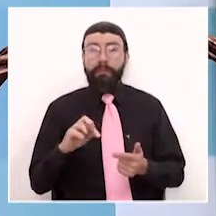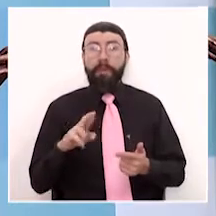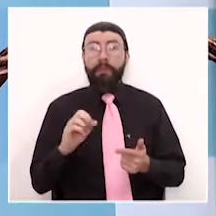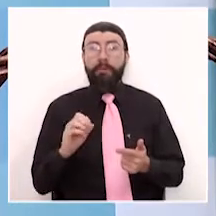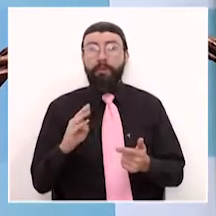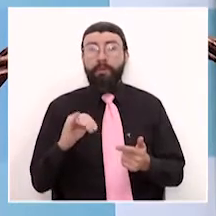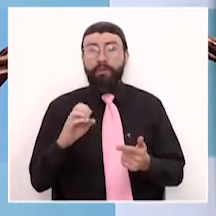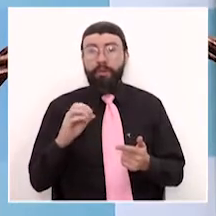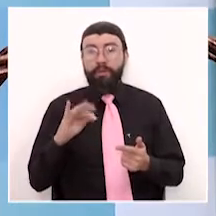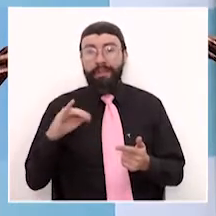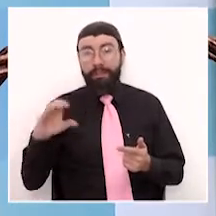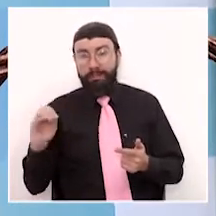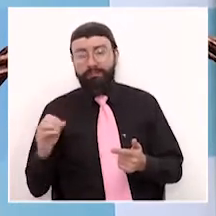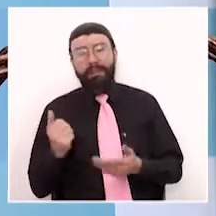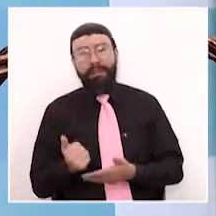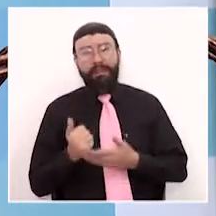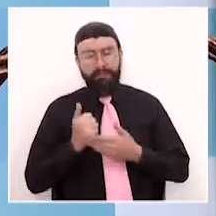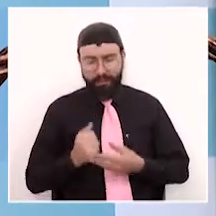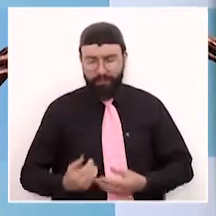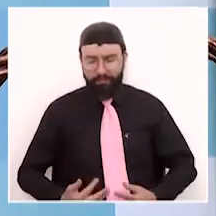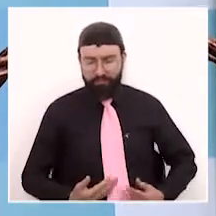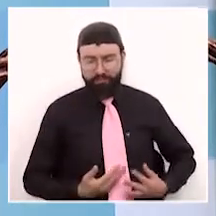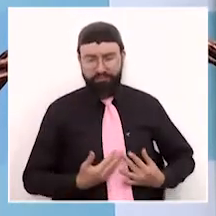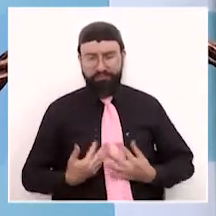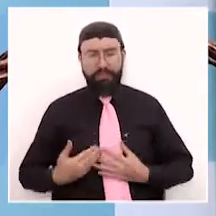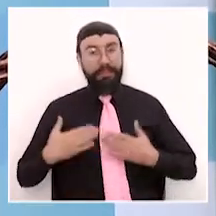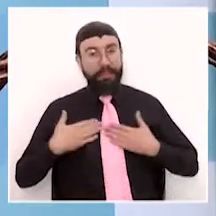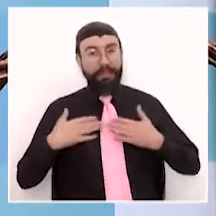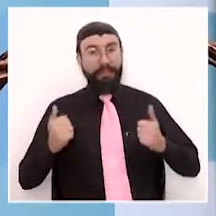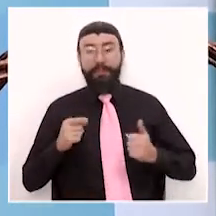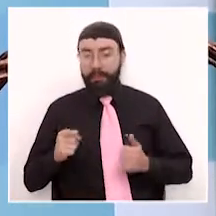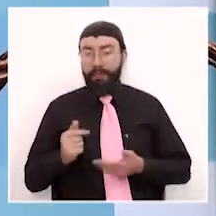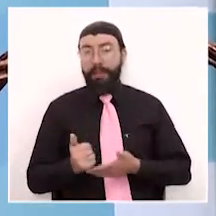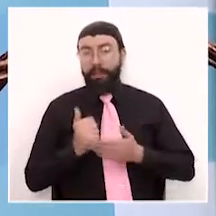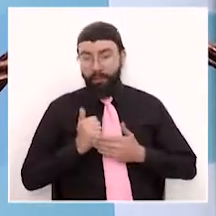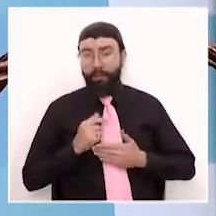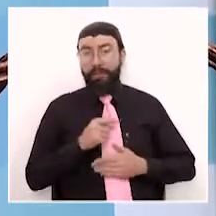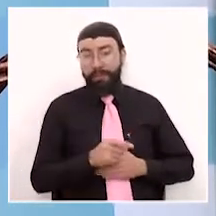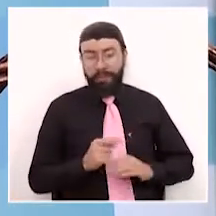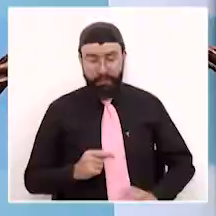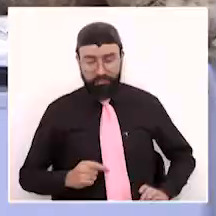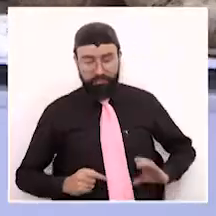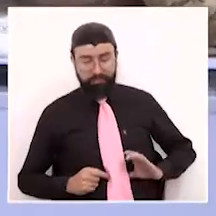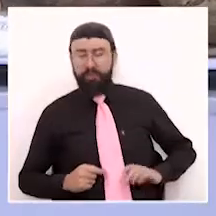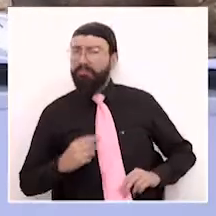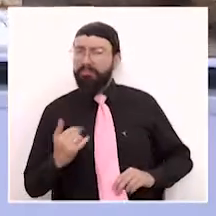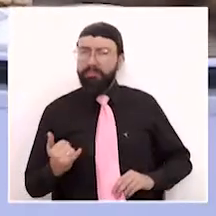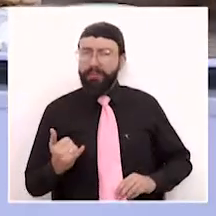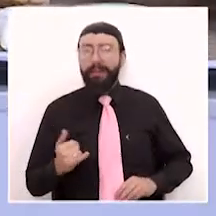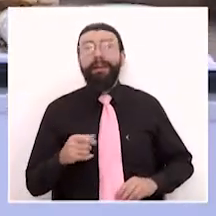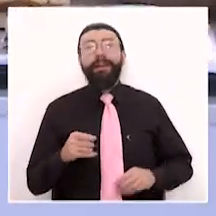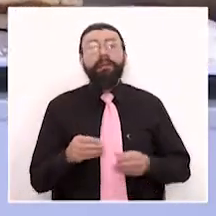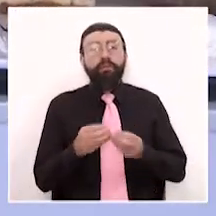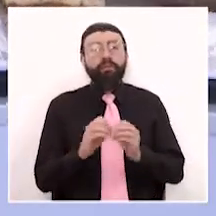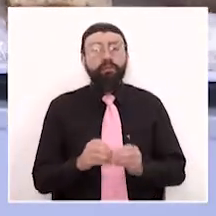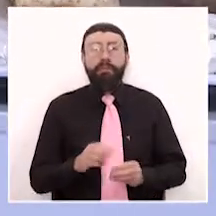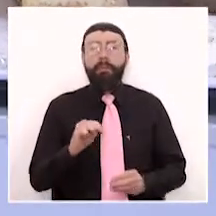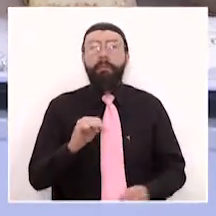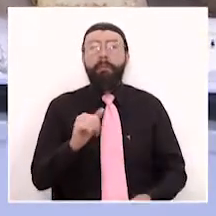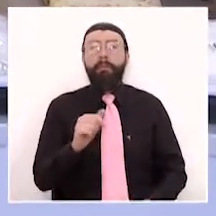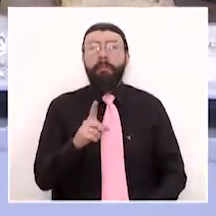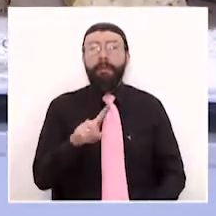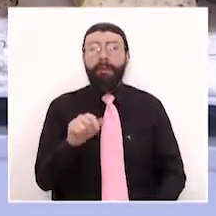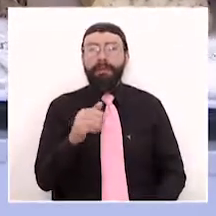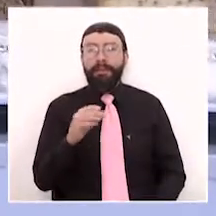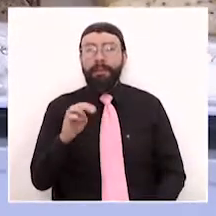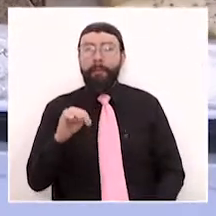que nos van a aportar todos esos microorganismos saludables para nuestro colon, y estos son hechos con masa madre que también pasan por un